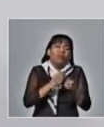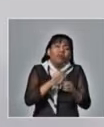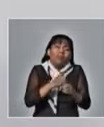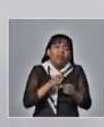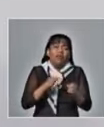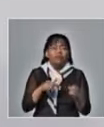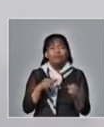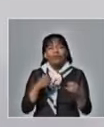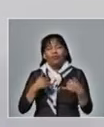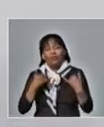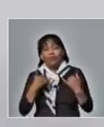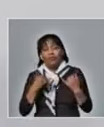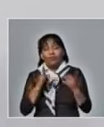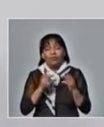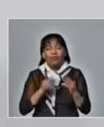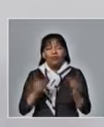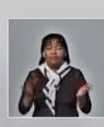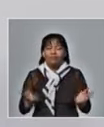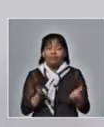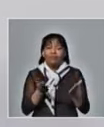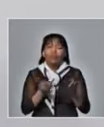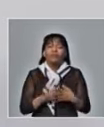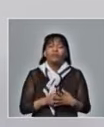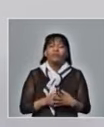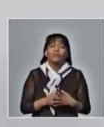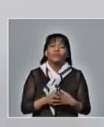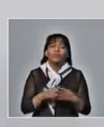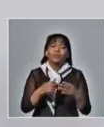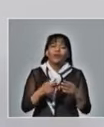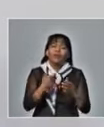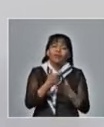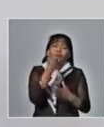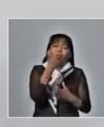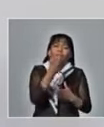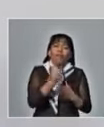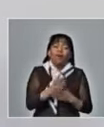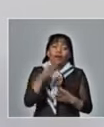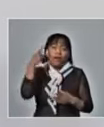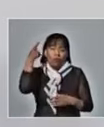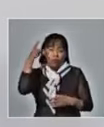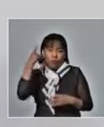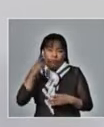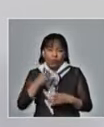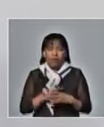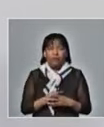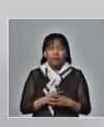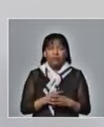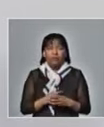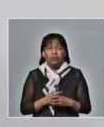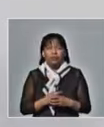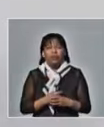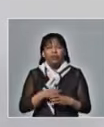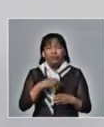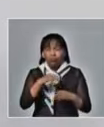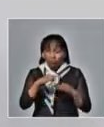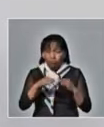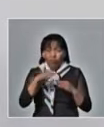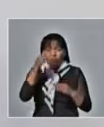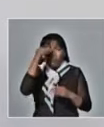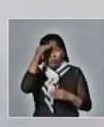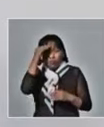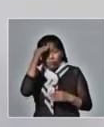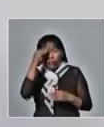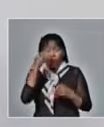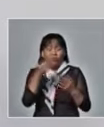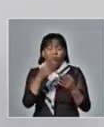los chavos. Vamos a impulsar las economías creativas. Vamos a hacer que puedan aprovechar todas las ventajas de la etapa del conocimiento, de la